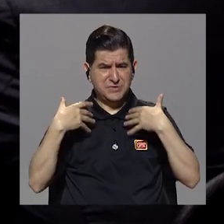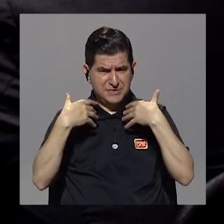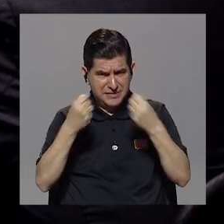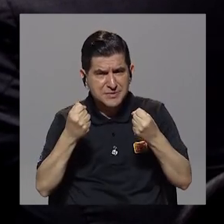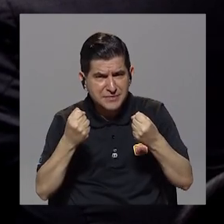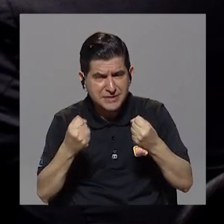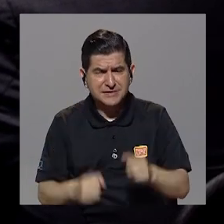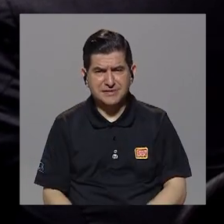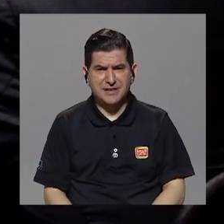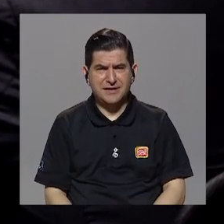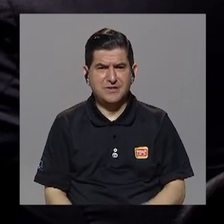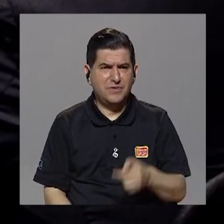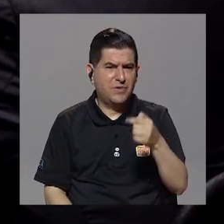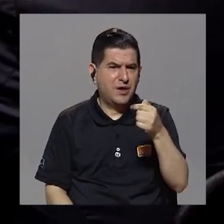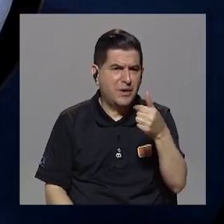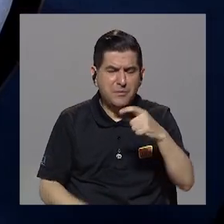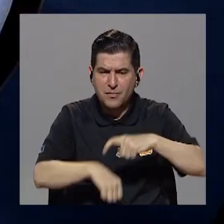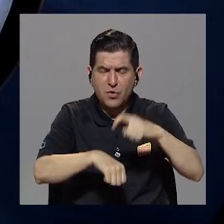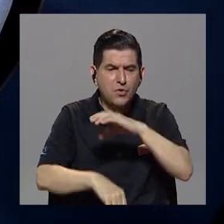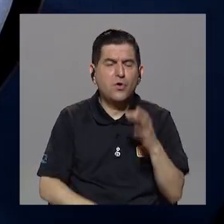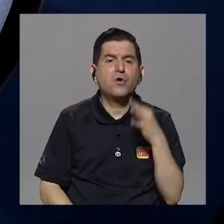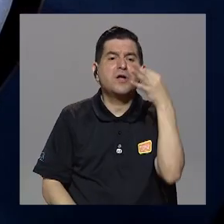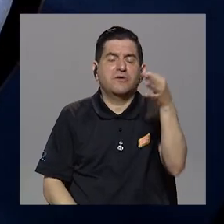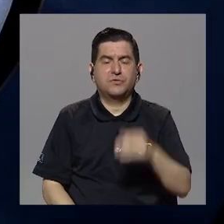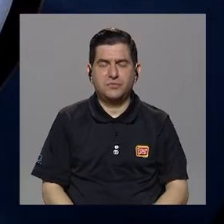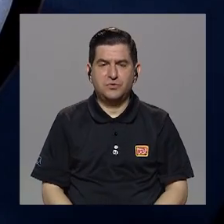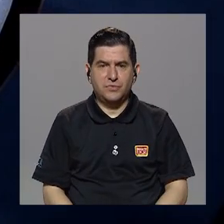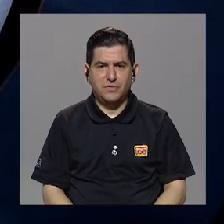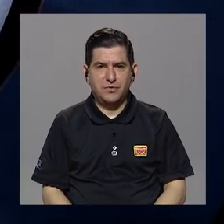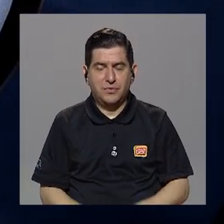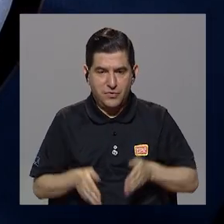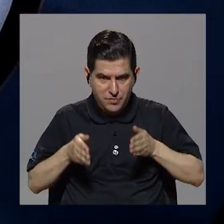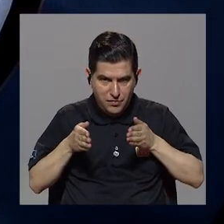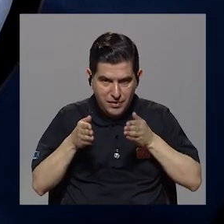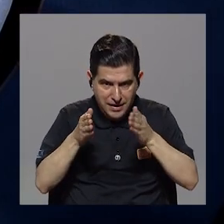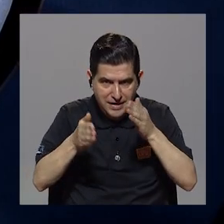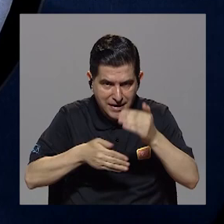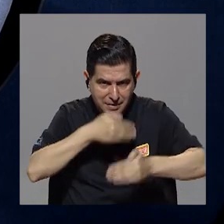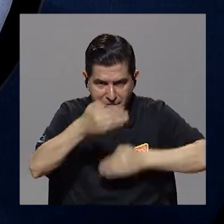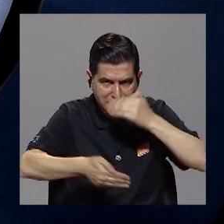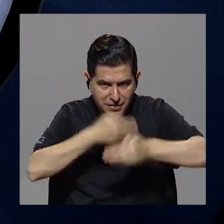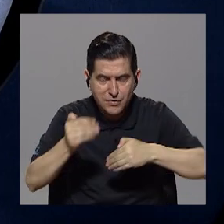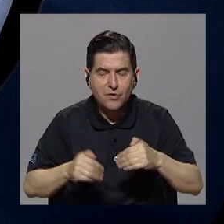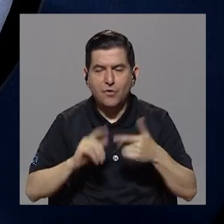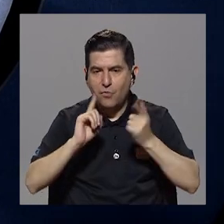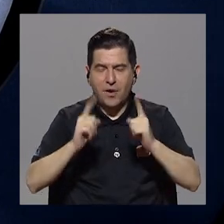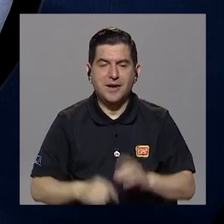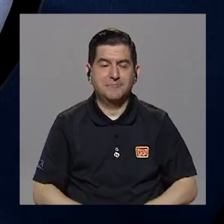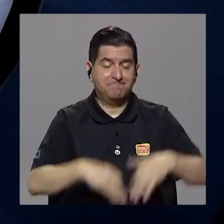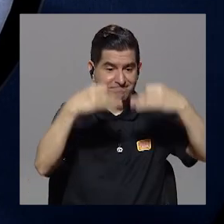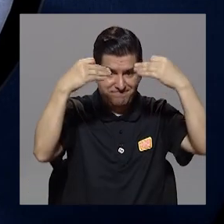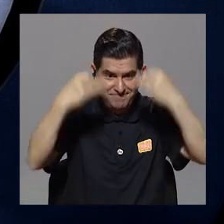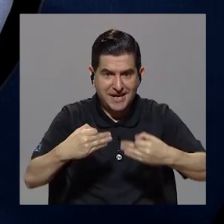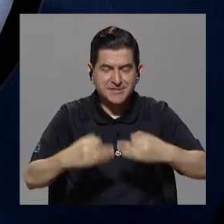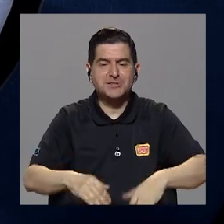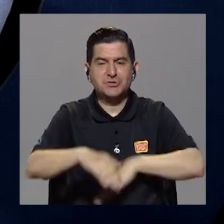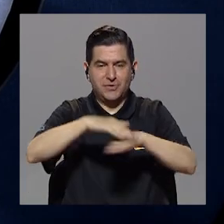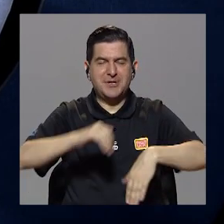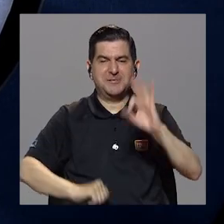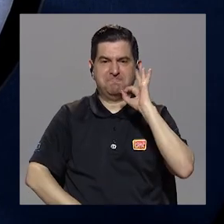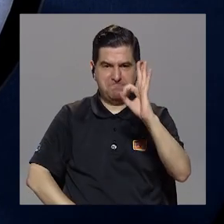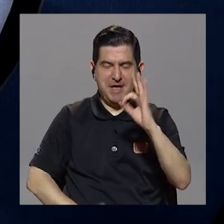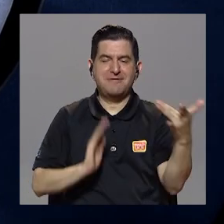al corto y largo plazo? Sí, la hoja de ruta es esta. Miren, tenemos que tomar decisiones bien